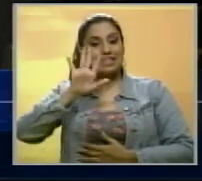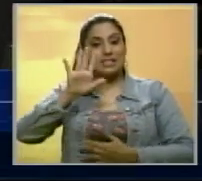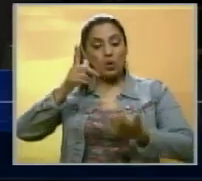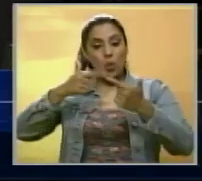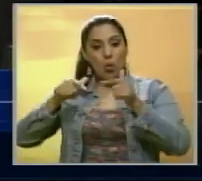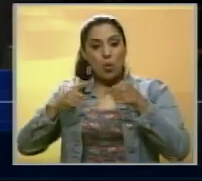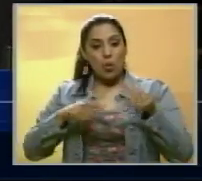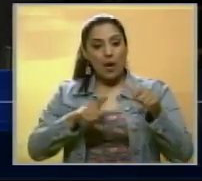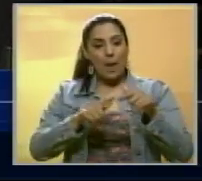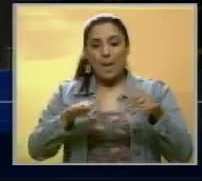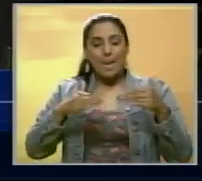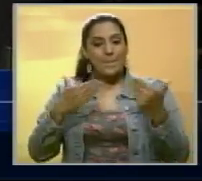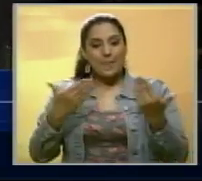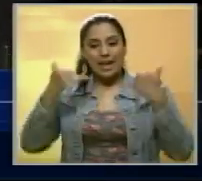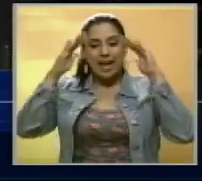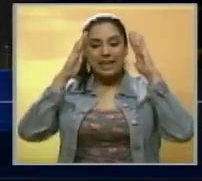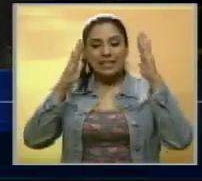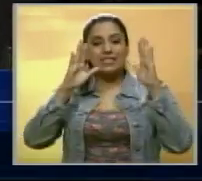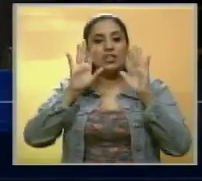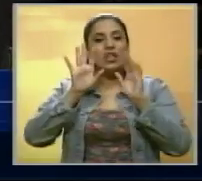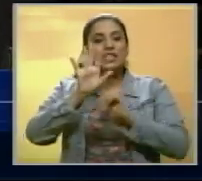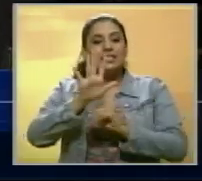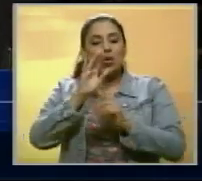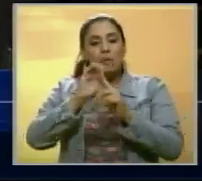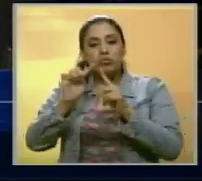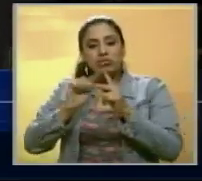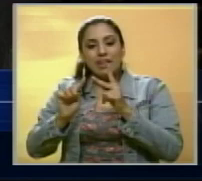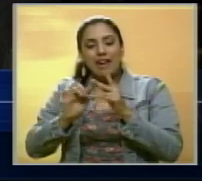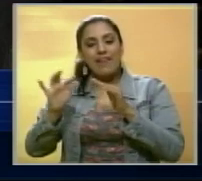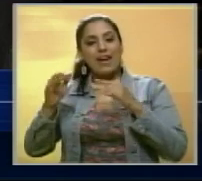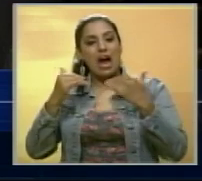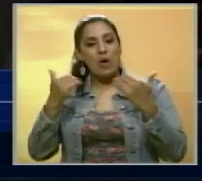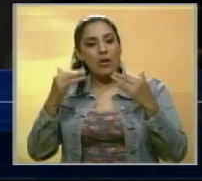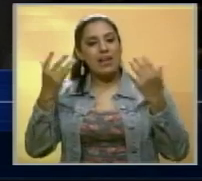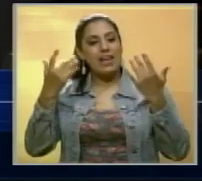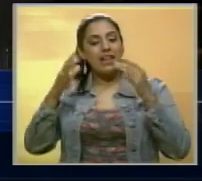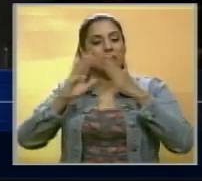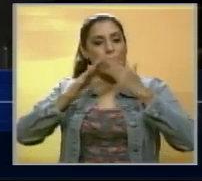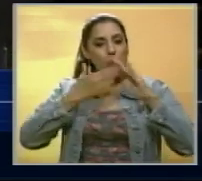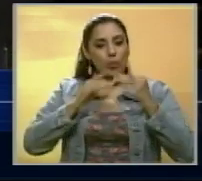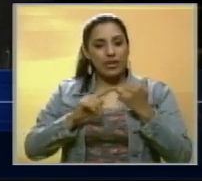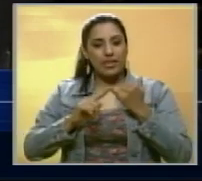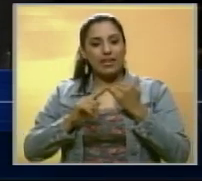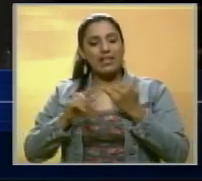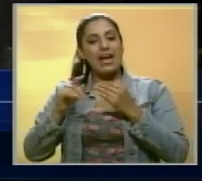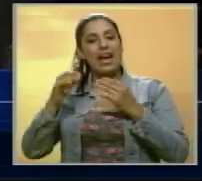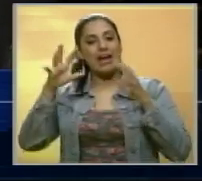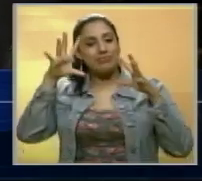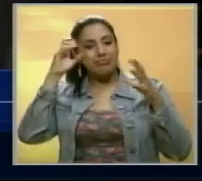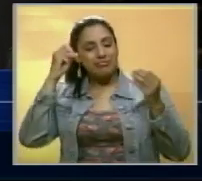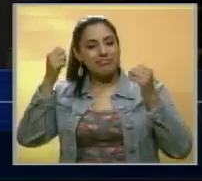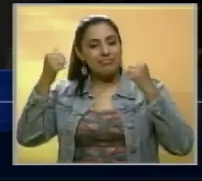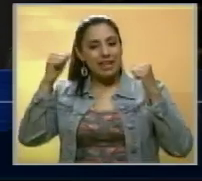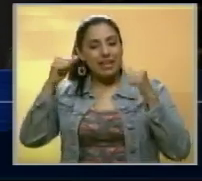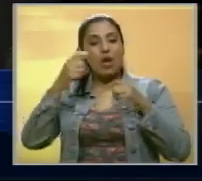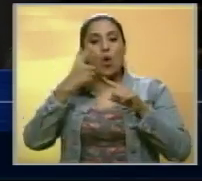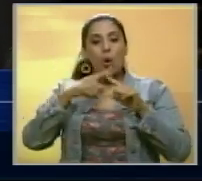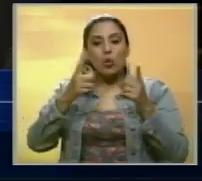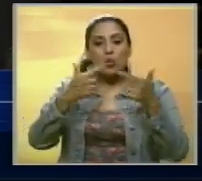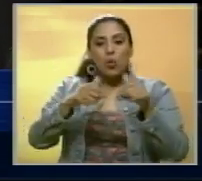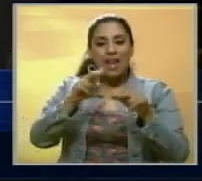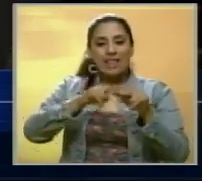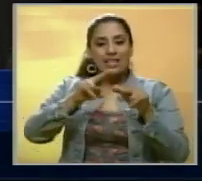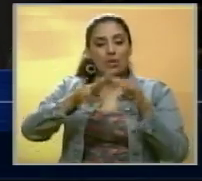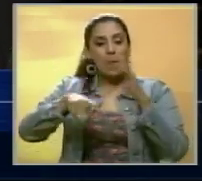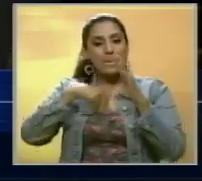ejes para abordar 5 ámbitos en el Festival de Teatro que involucra la comunidad, la parte académica, un eje infantil ubicado